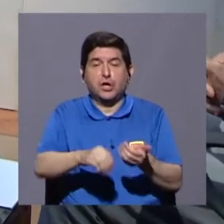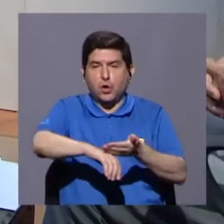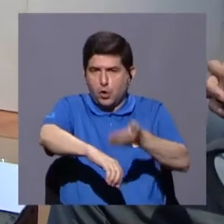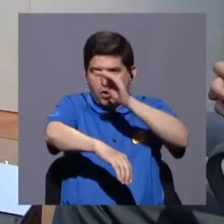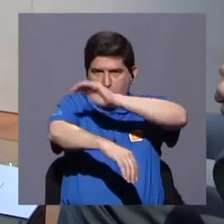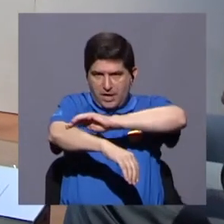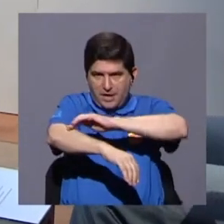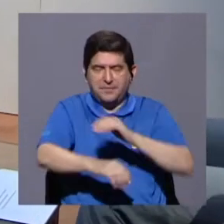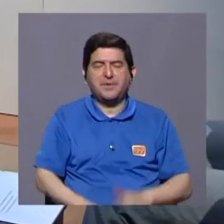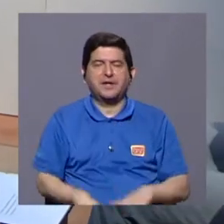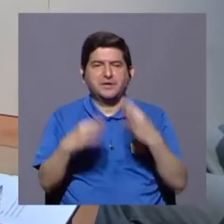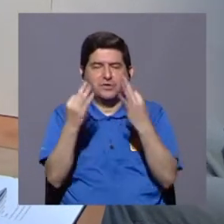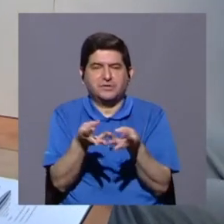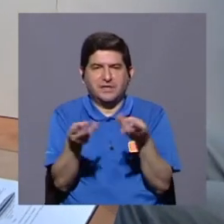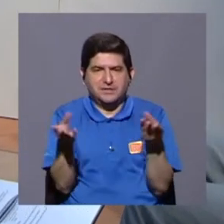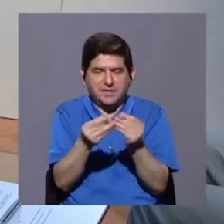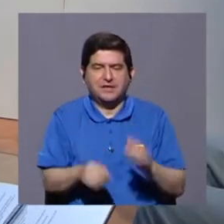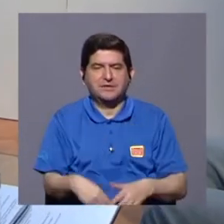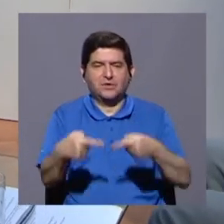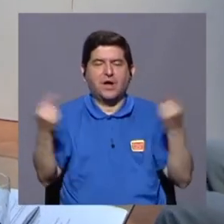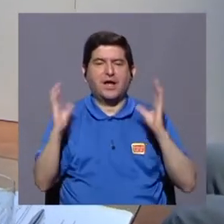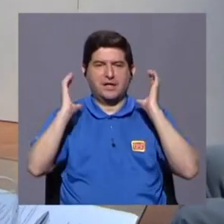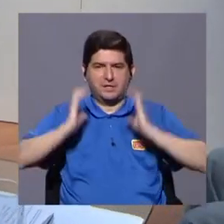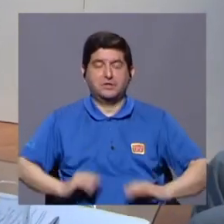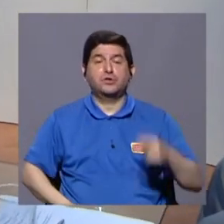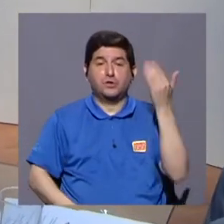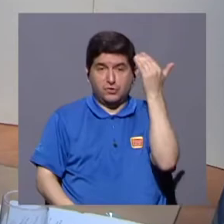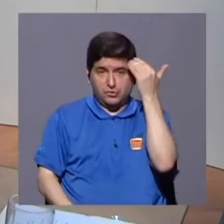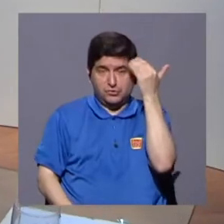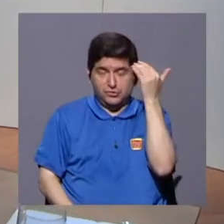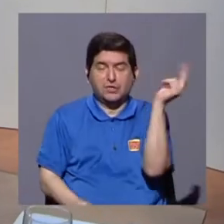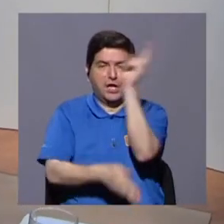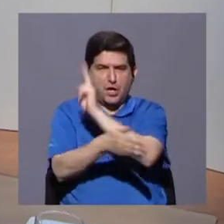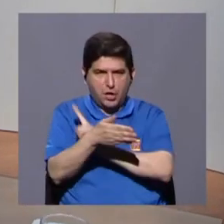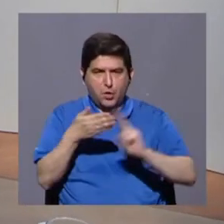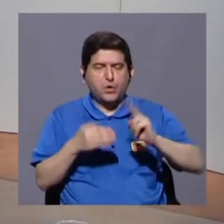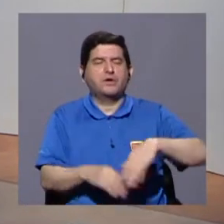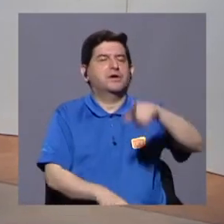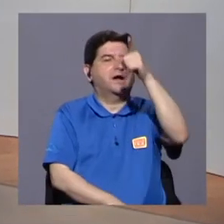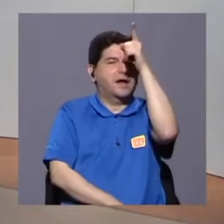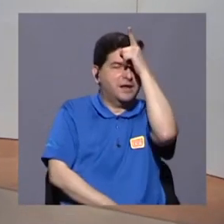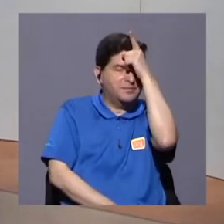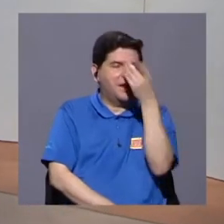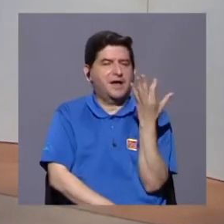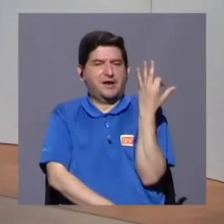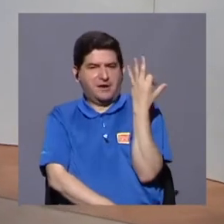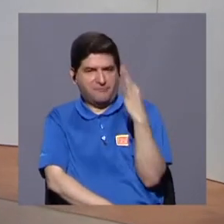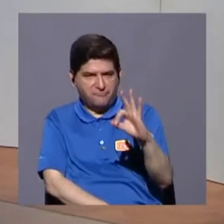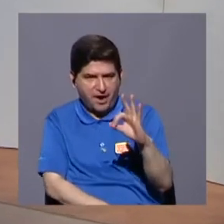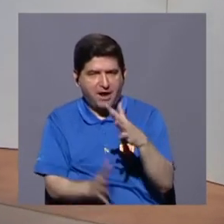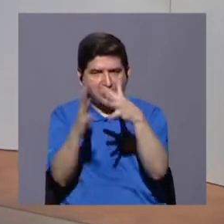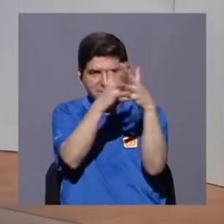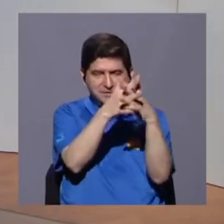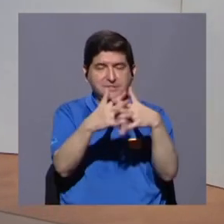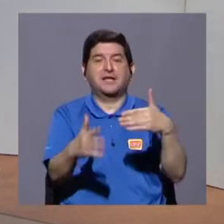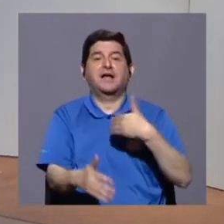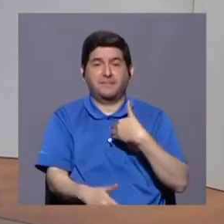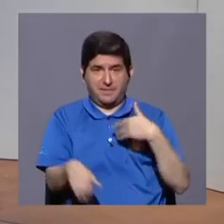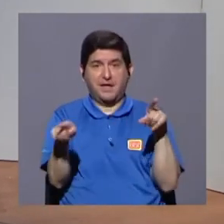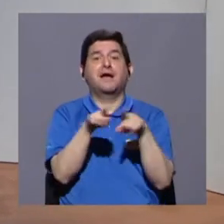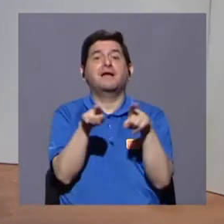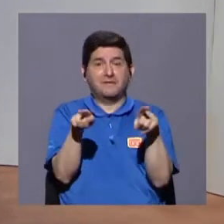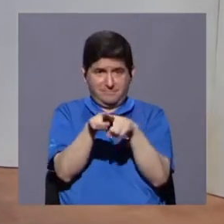nano anticuerpos y también sé que hay universidades en alemania en francia en eeuu tienen sus granjas